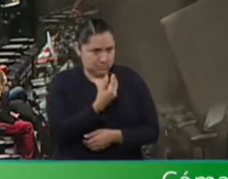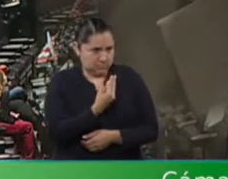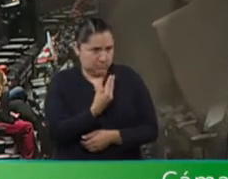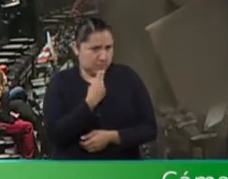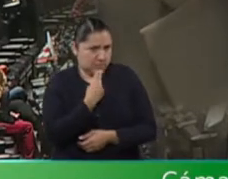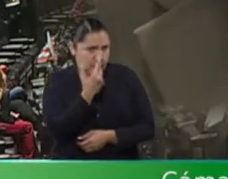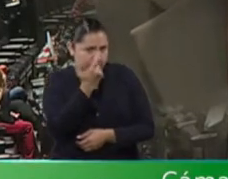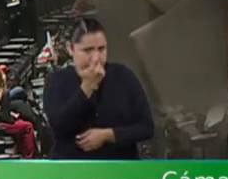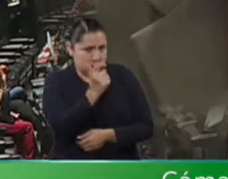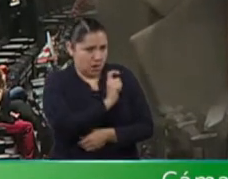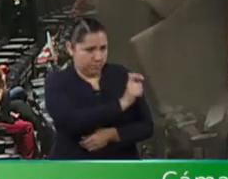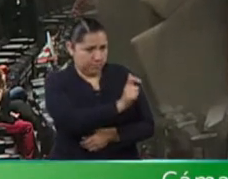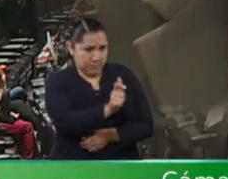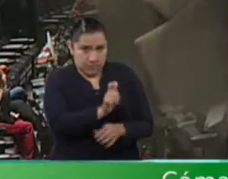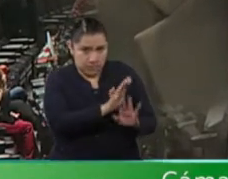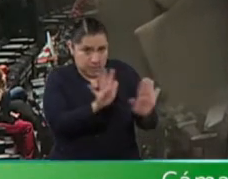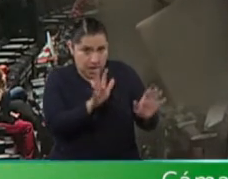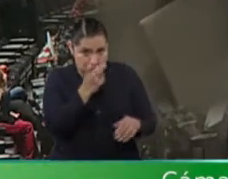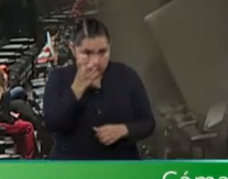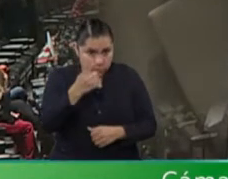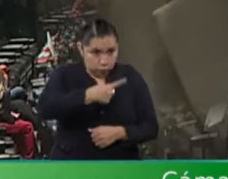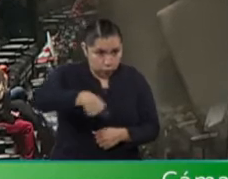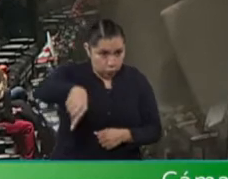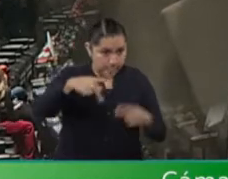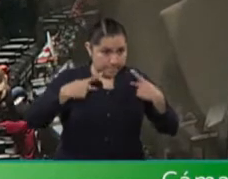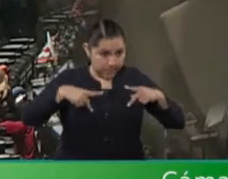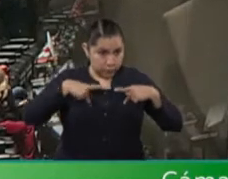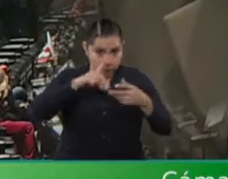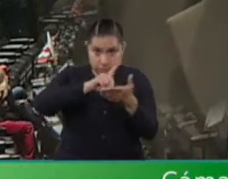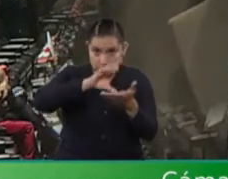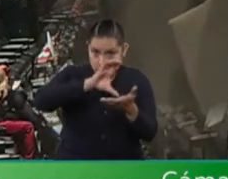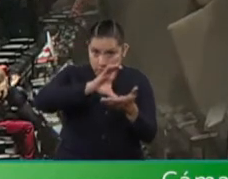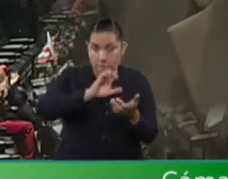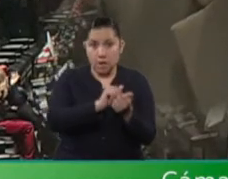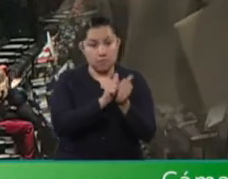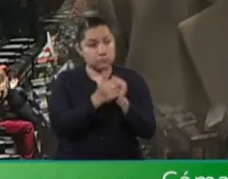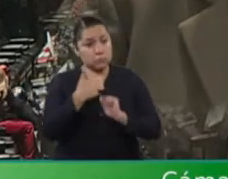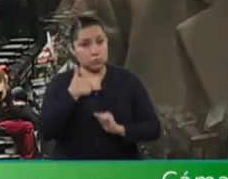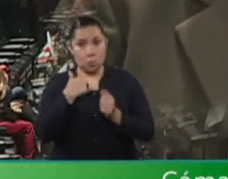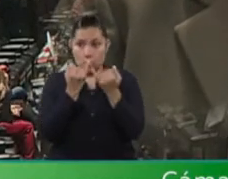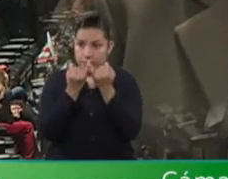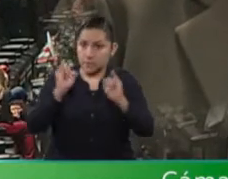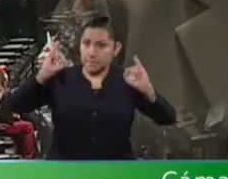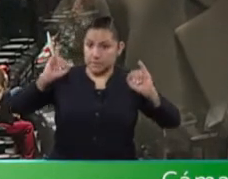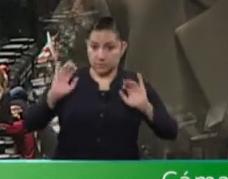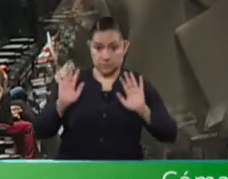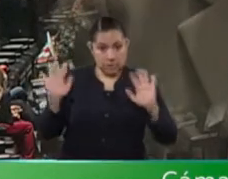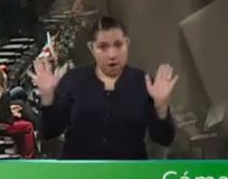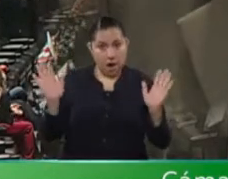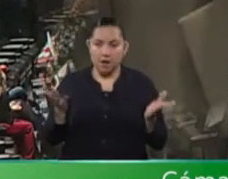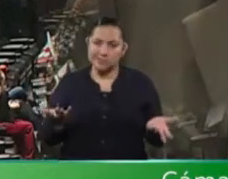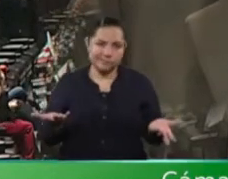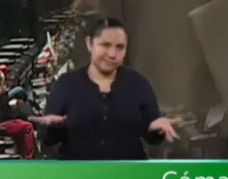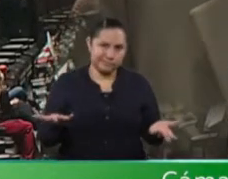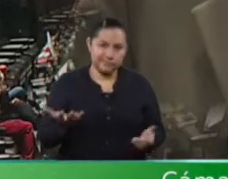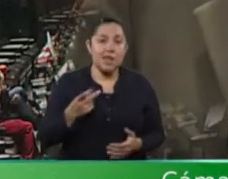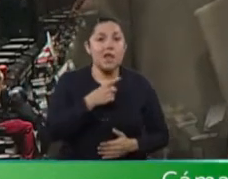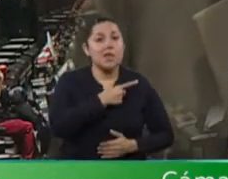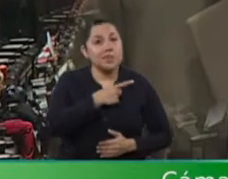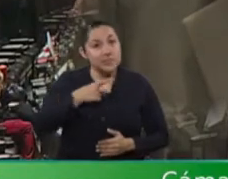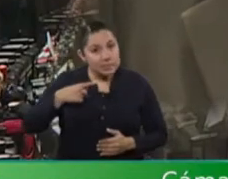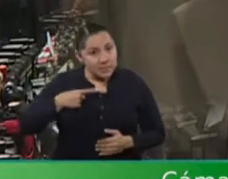independencia de las personas con discapacidad. Tenemos que remover las barreras